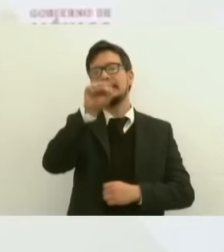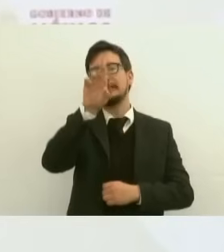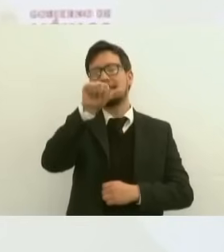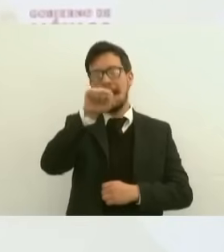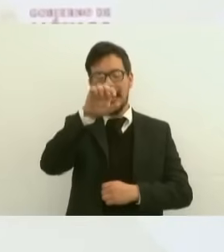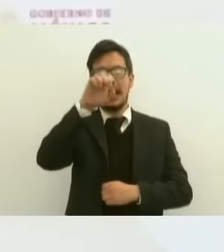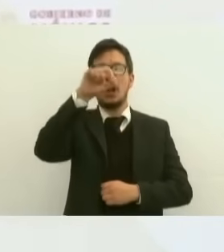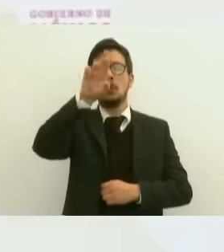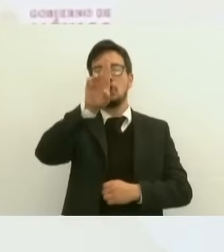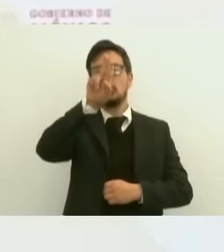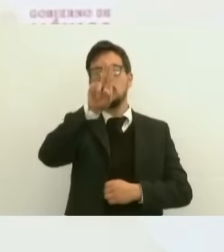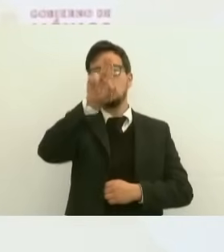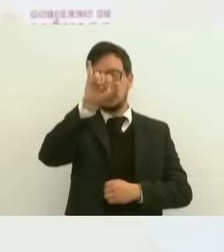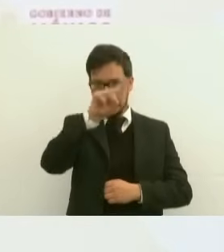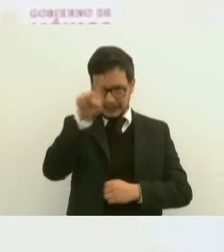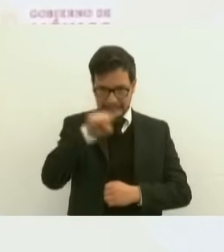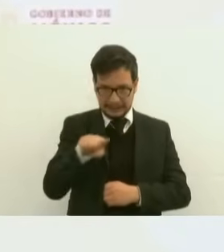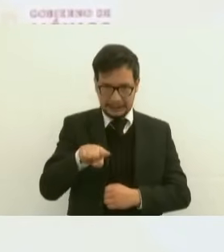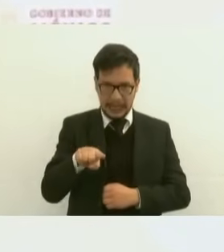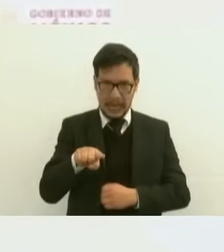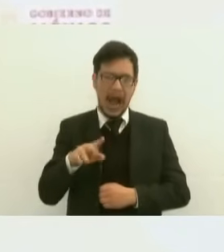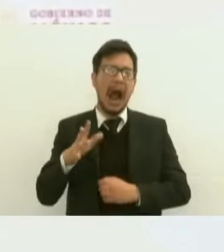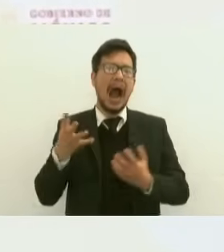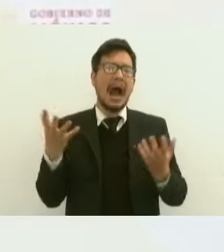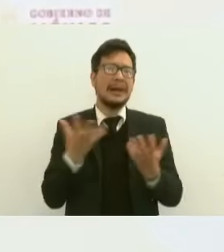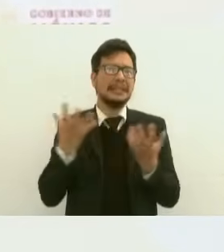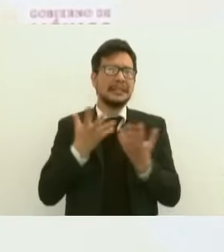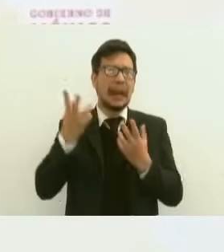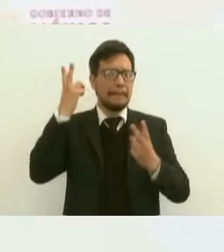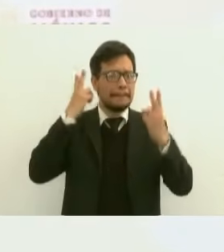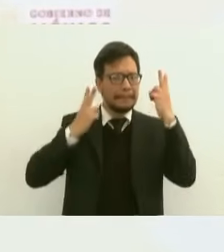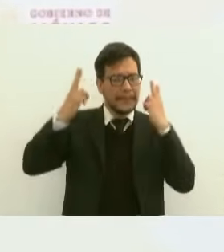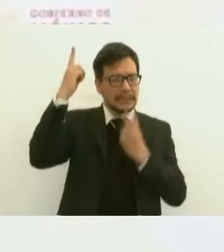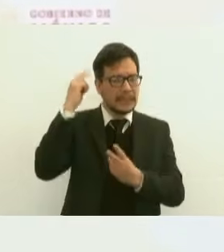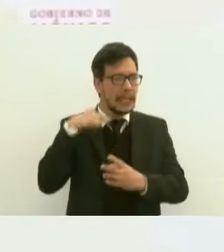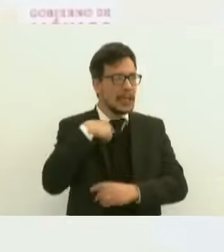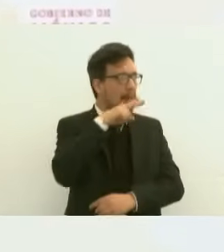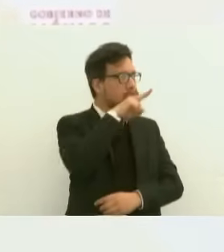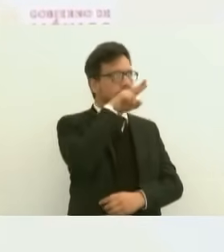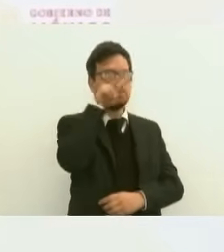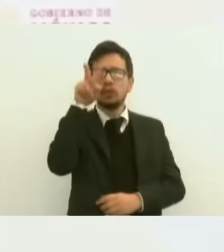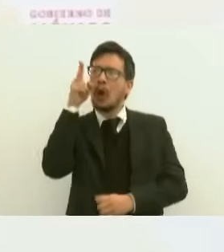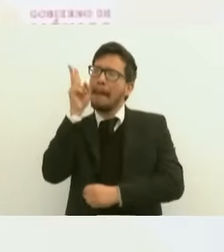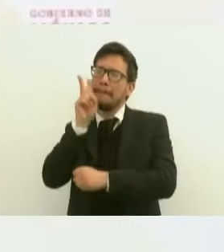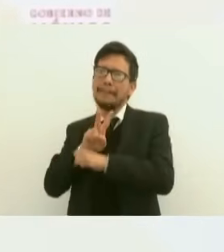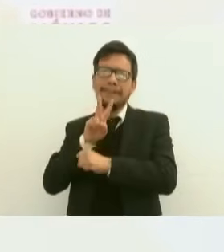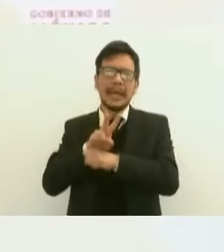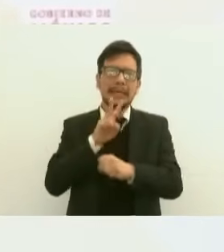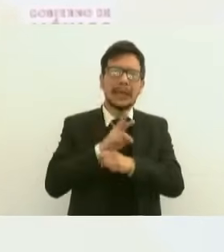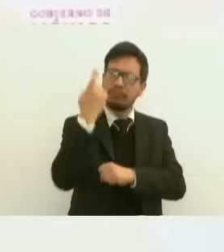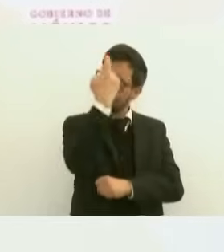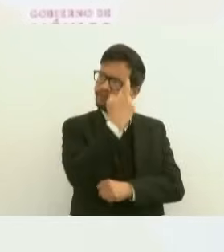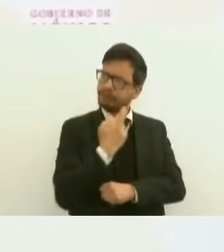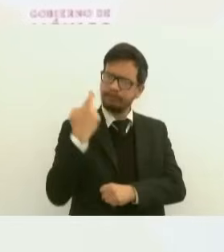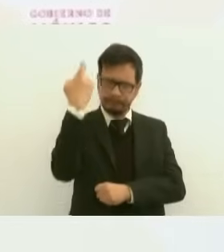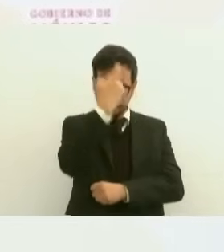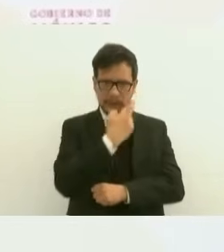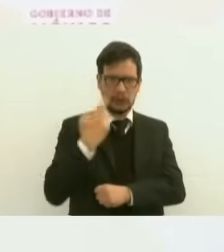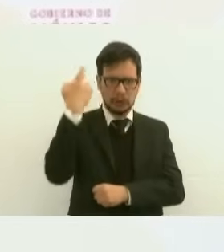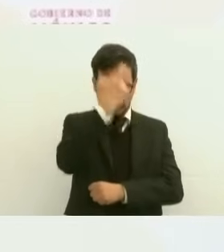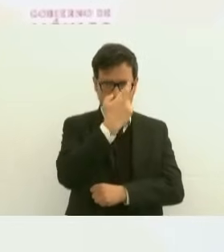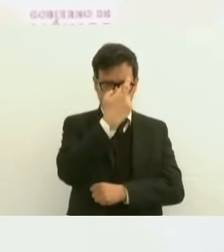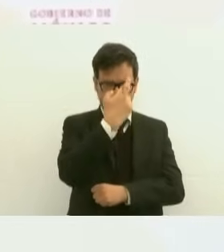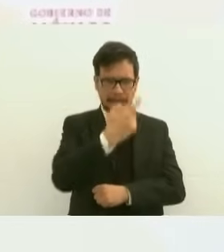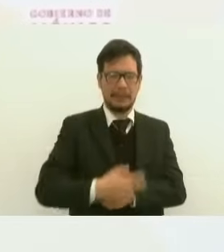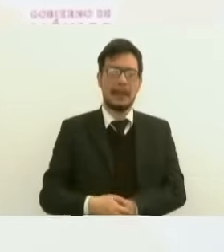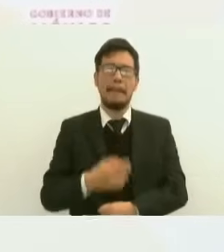de verificación en distintos momentos de este centro, el cual será el tercero a cargo de la federación